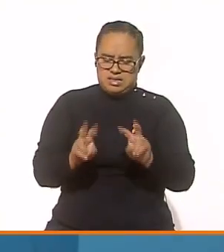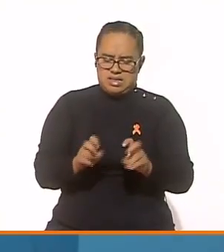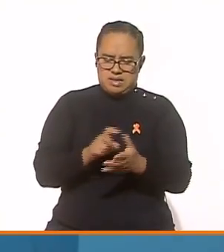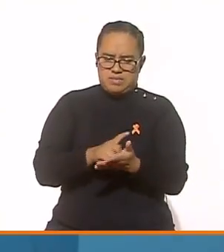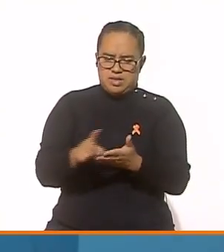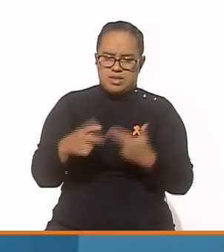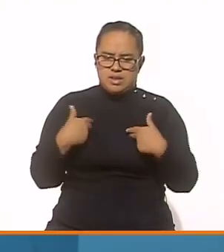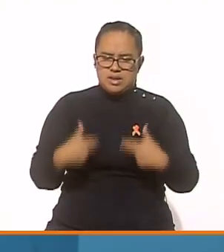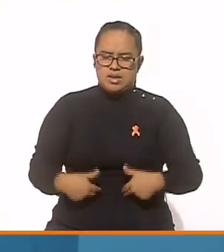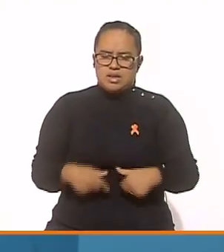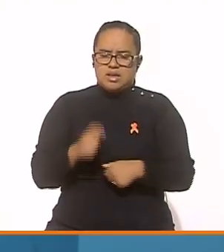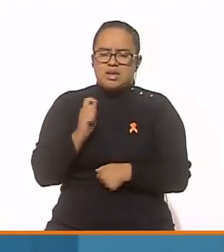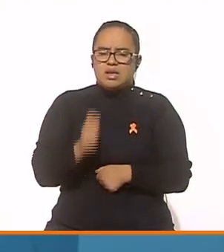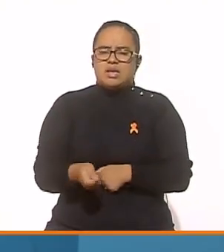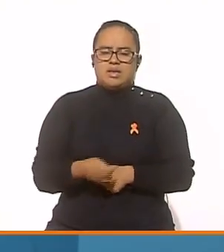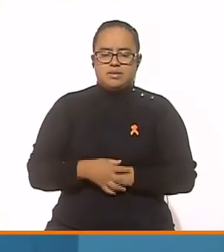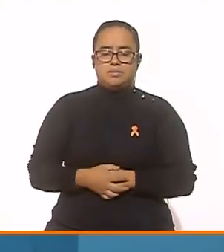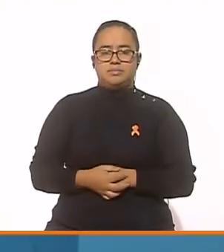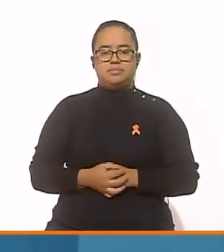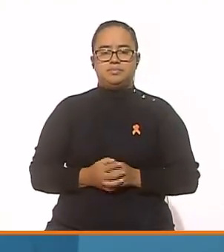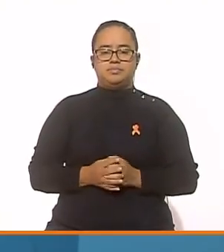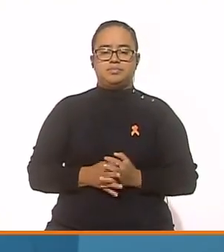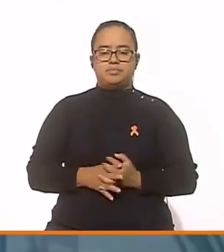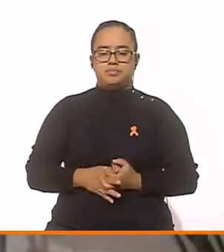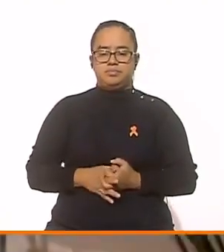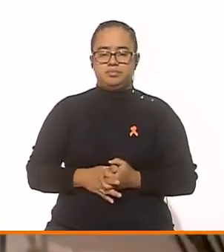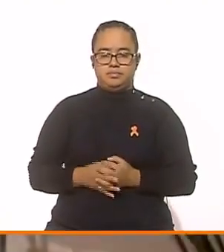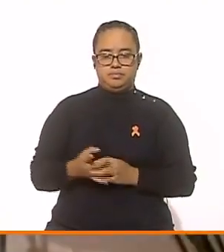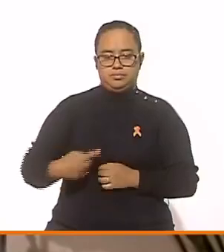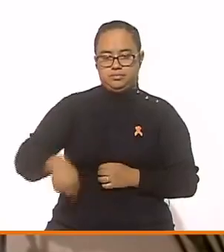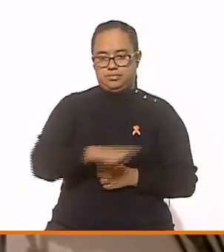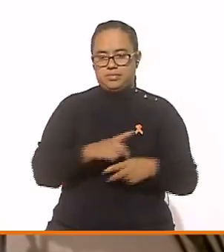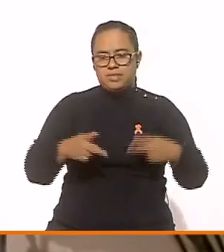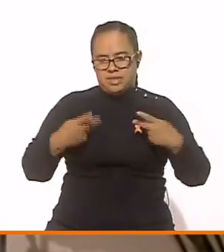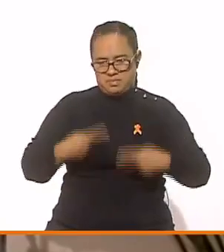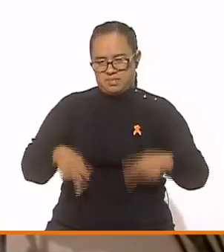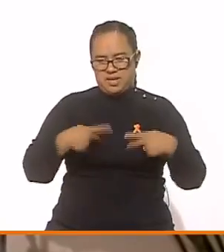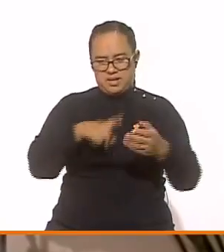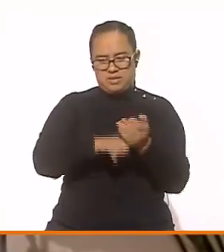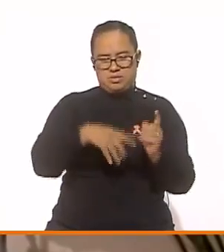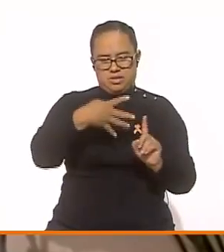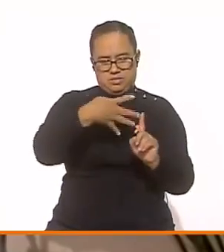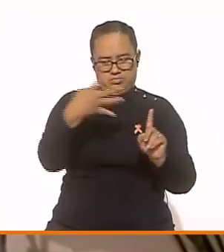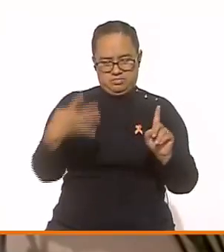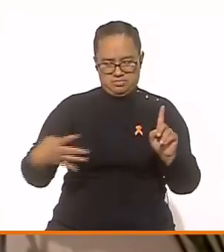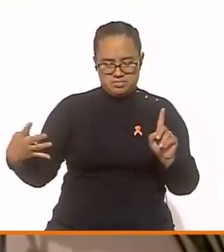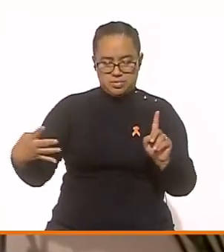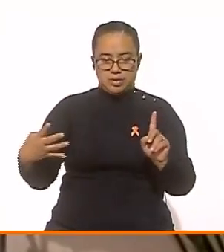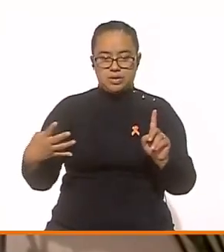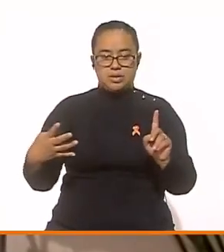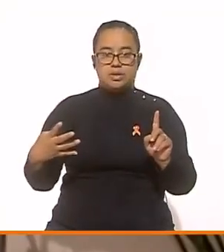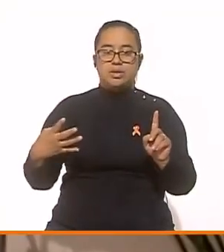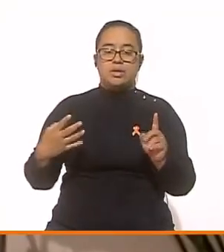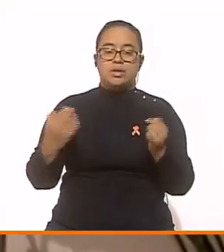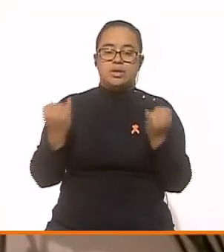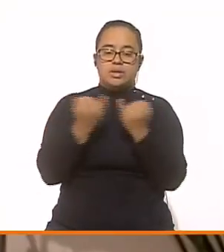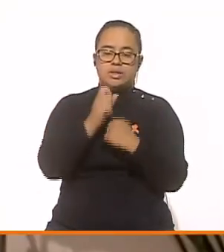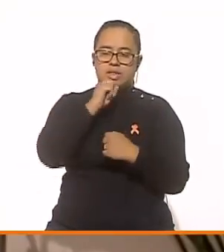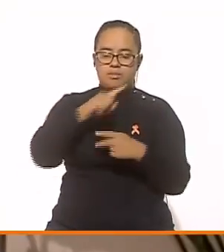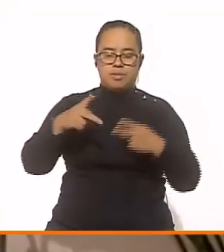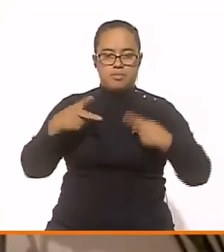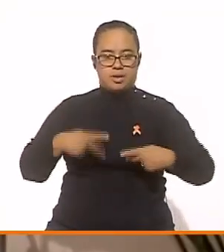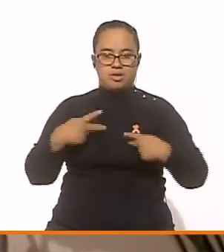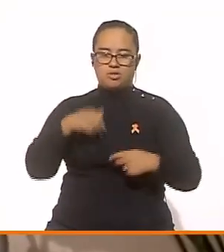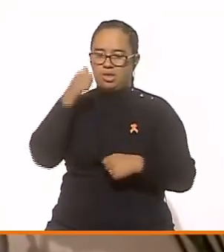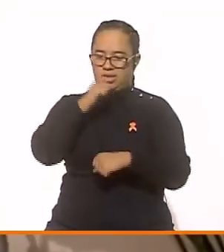derechos humanos? Mira, para nosotros las personas de la diversidad sexual y de género, pero sobre todo para las y los